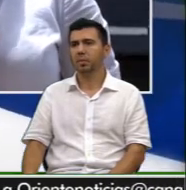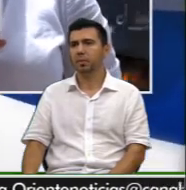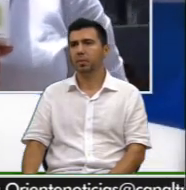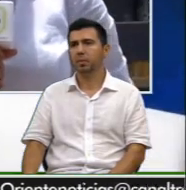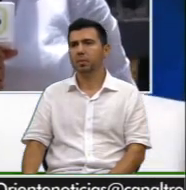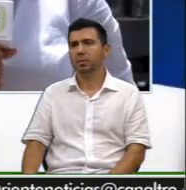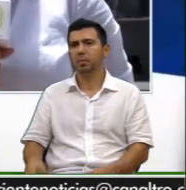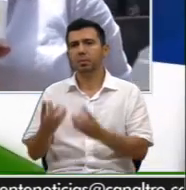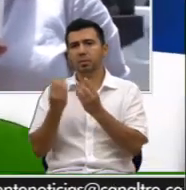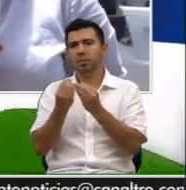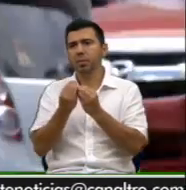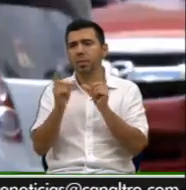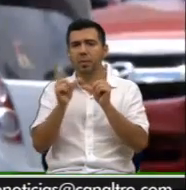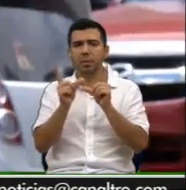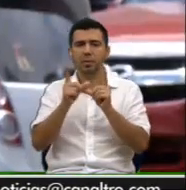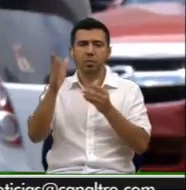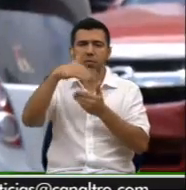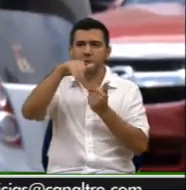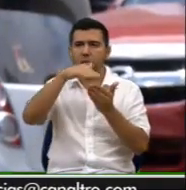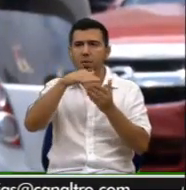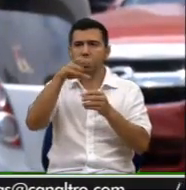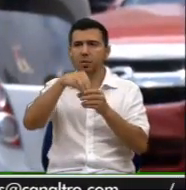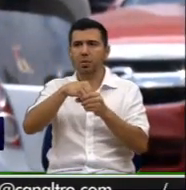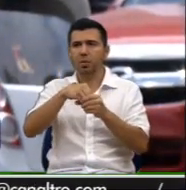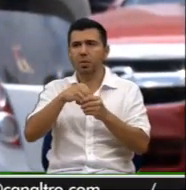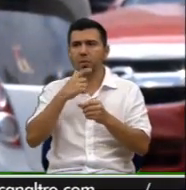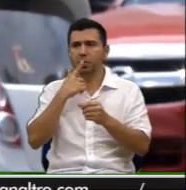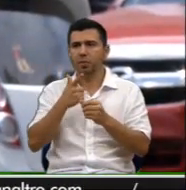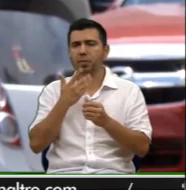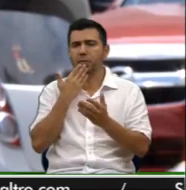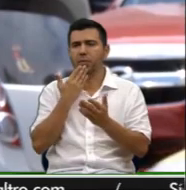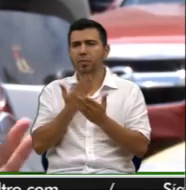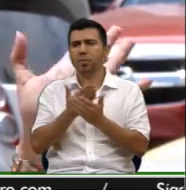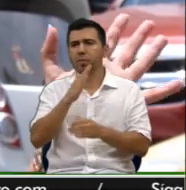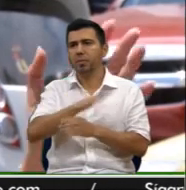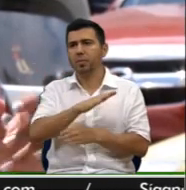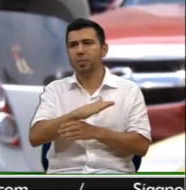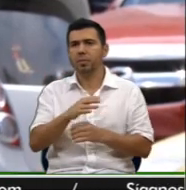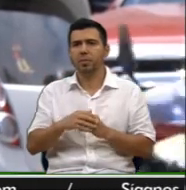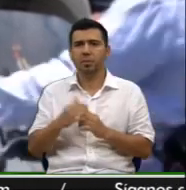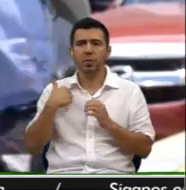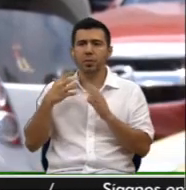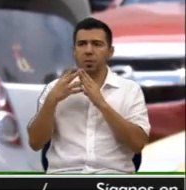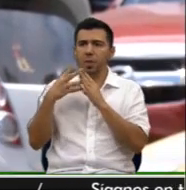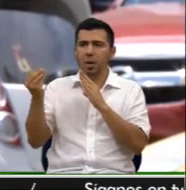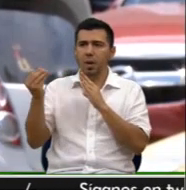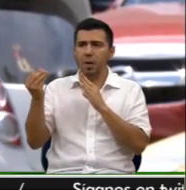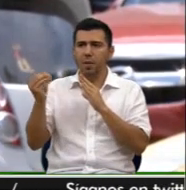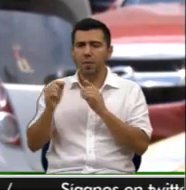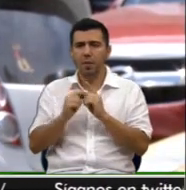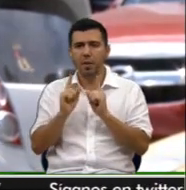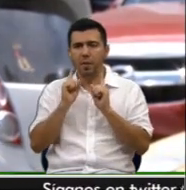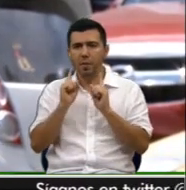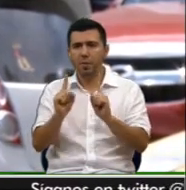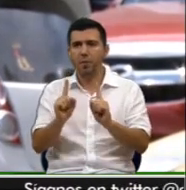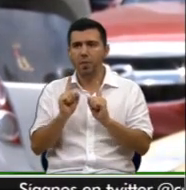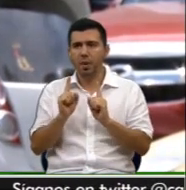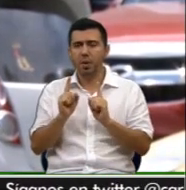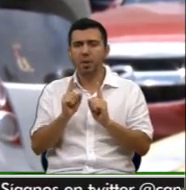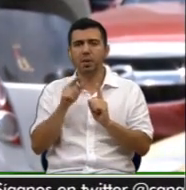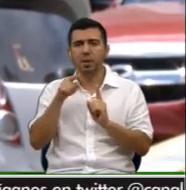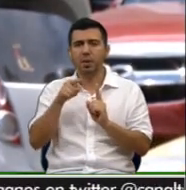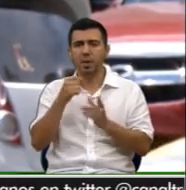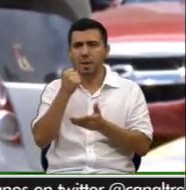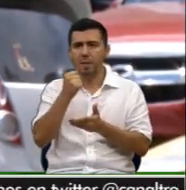compañera y televidentes del oriente colombiano Buena tarde los saludos desde las afueras de la funeraria inversiones y planes de la